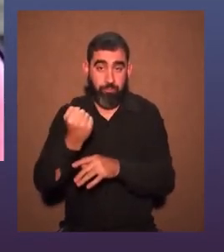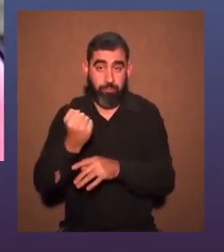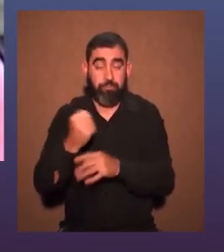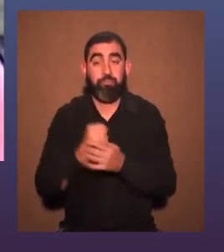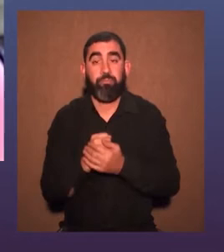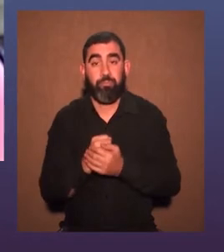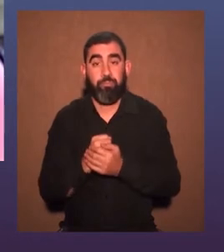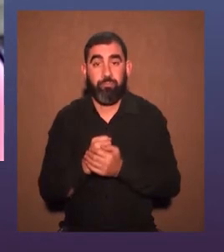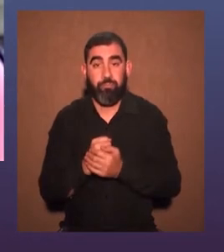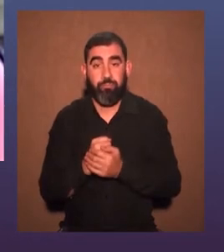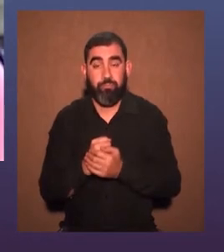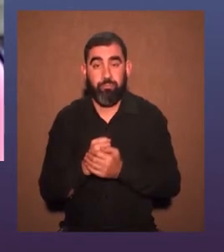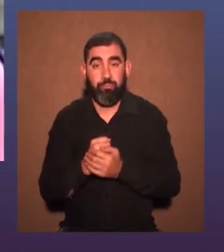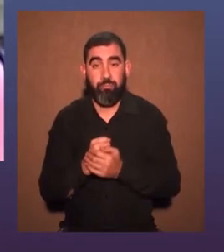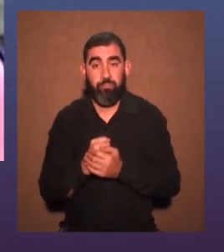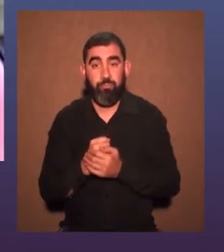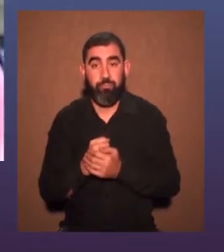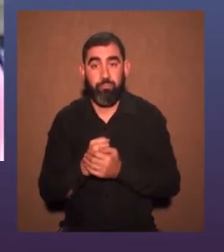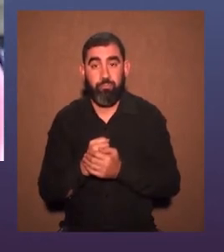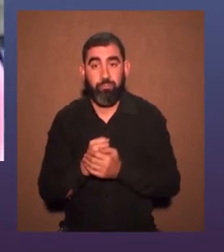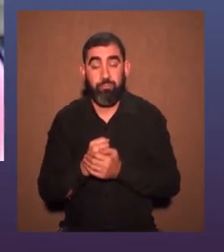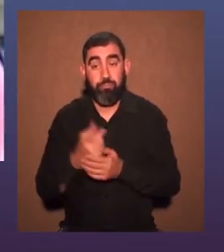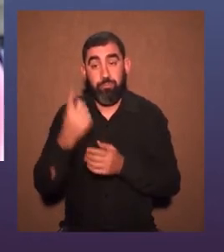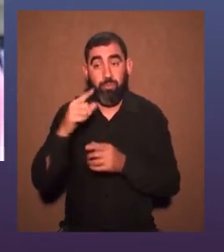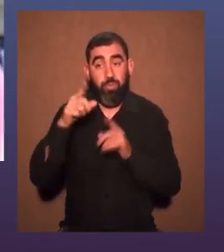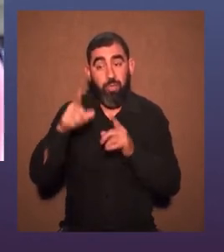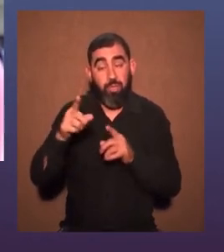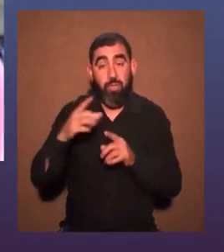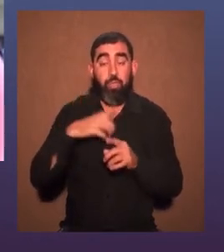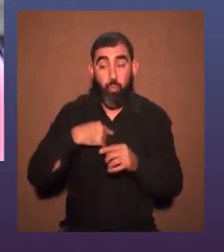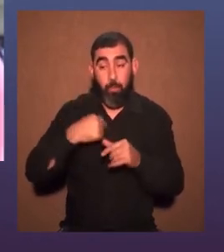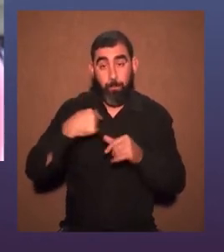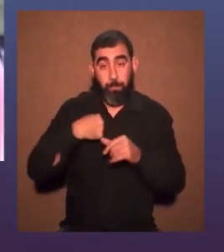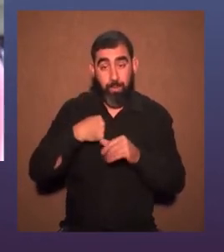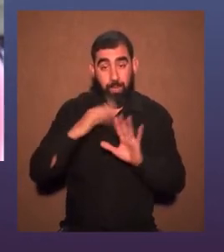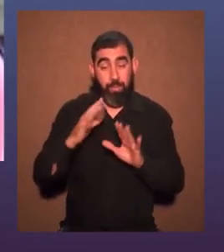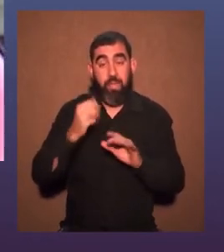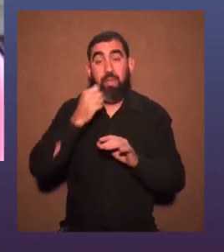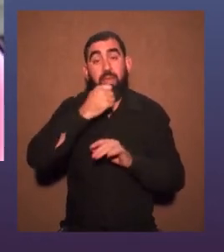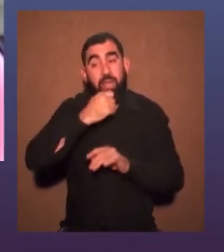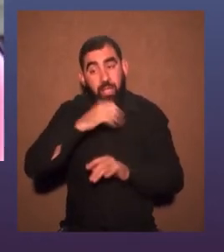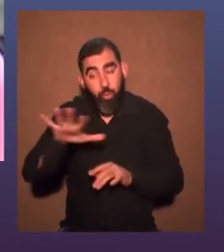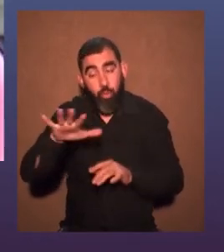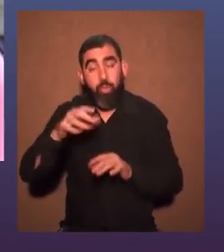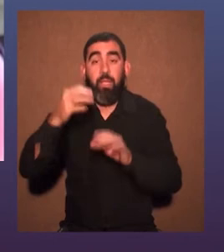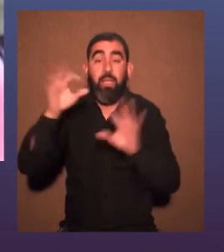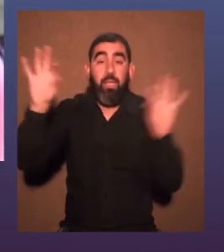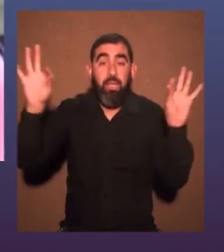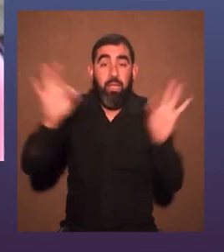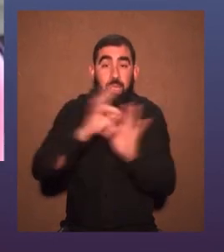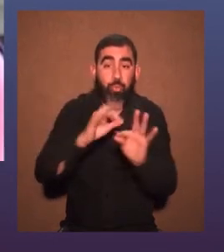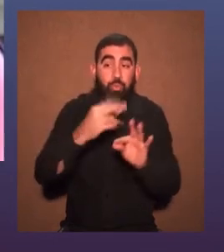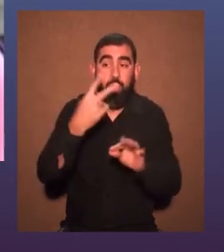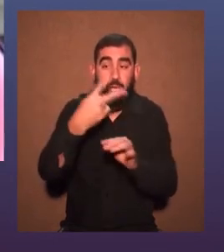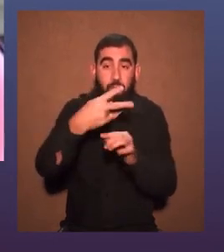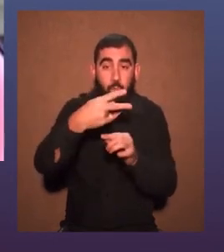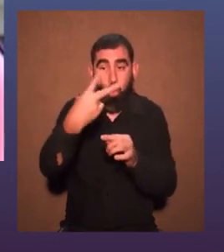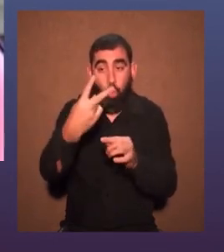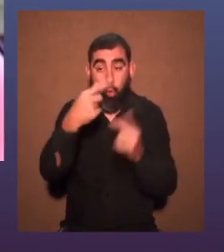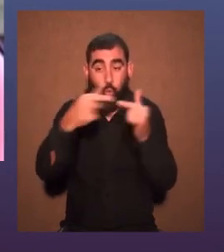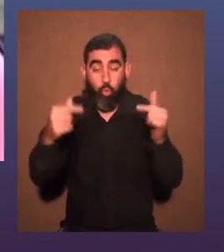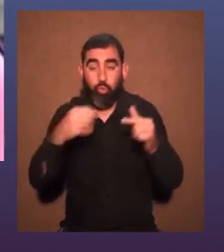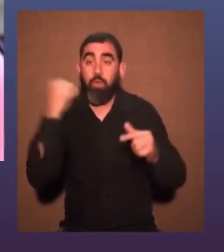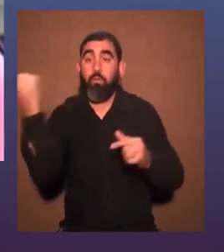yo para poderme inspirar, y bueno. Entonces está como que para mí la historia y la música es lo que después